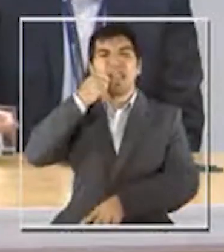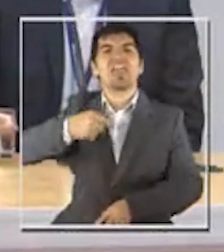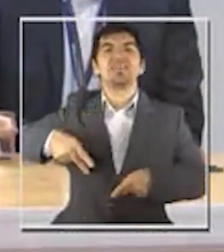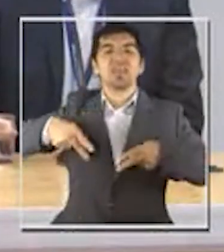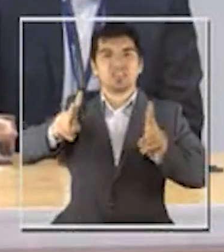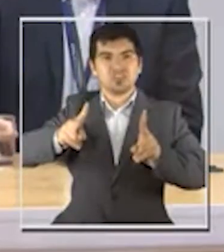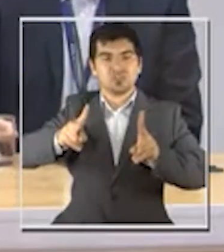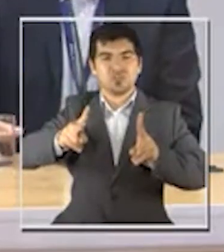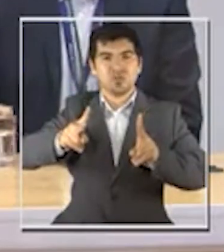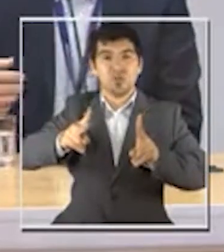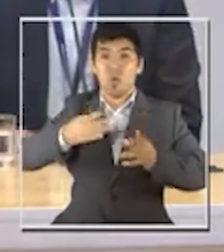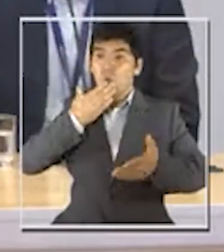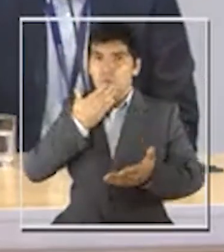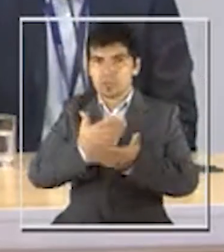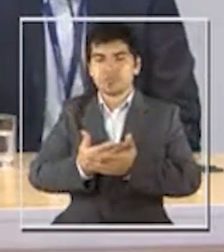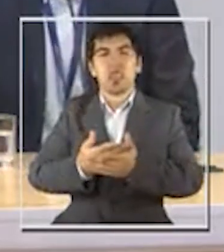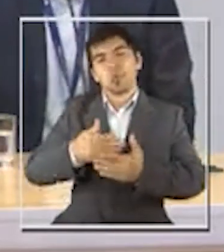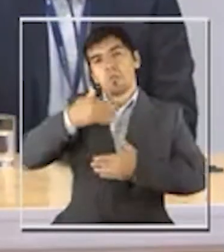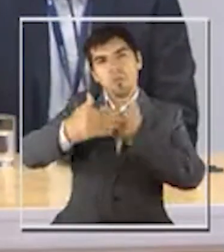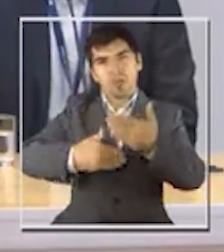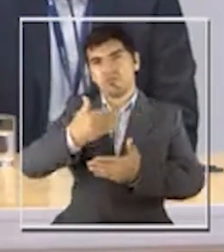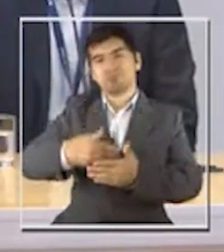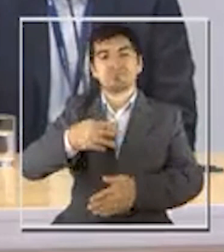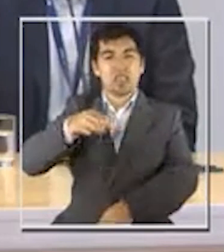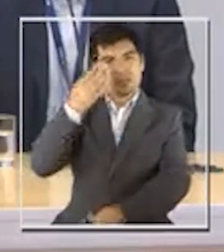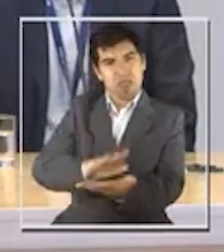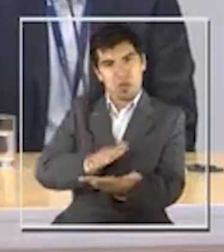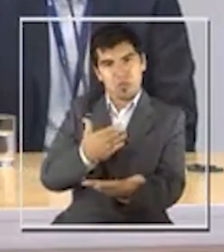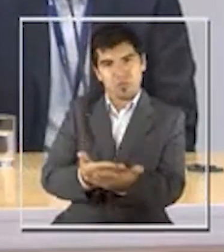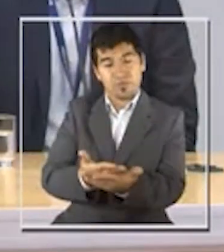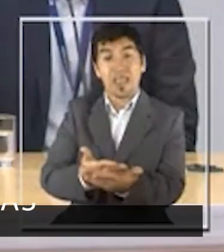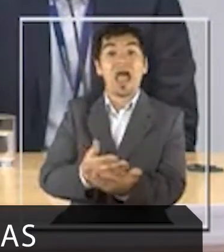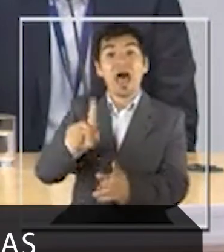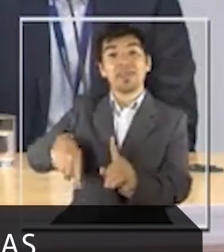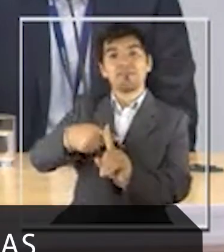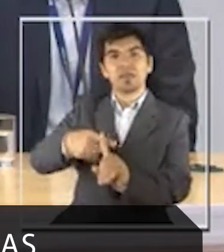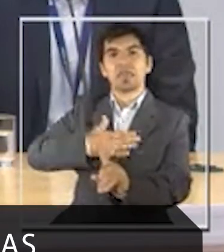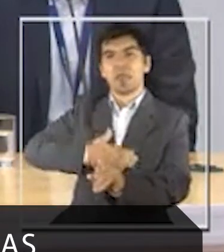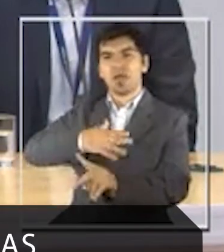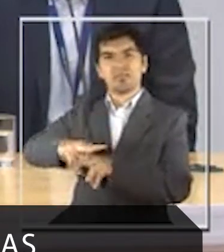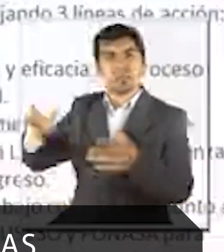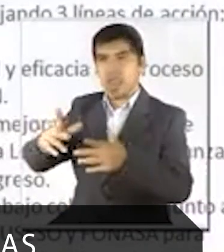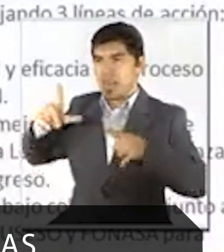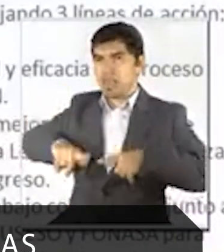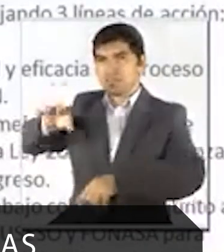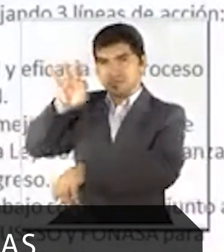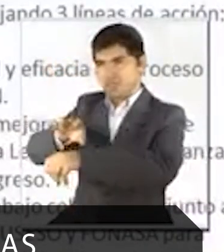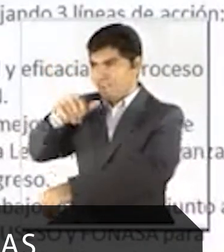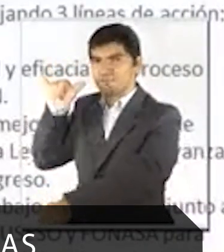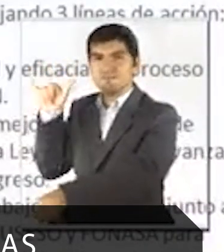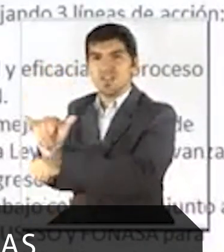en contexto de un proceso terapéutico y lo segundo tiene que ver con perseguir Y terminar la venta fraudulenta de licencias médicas